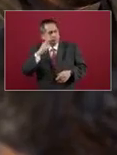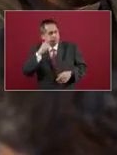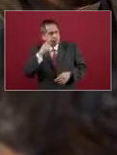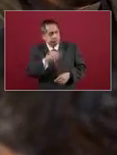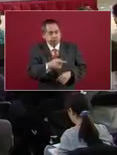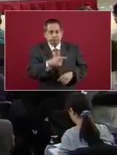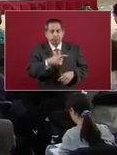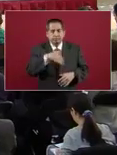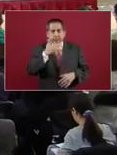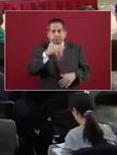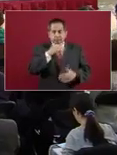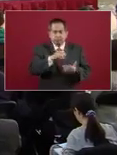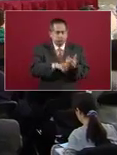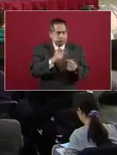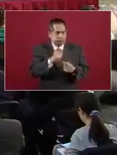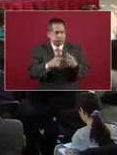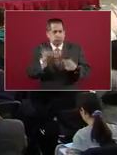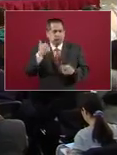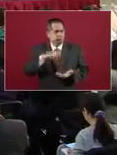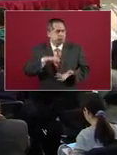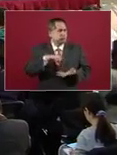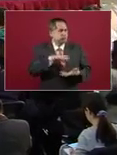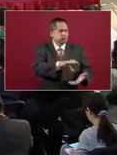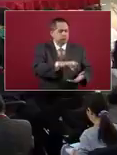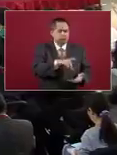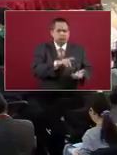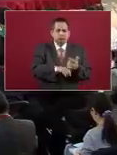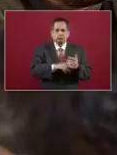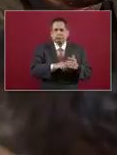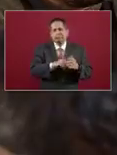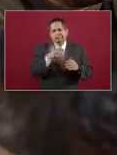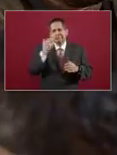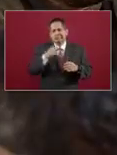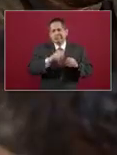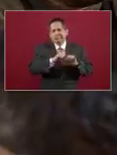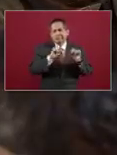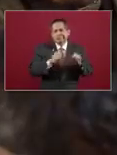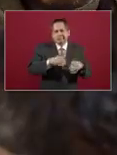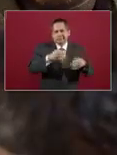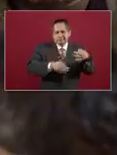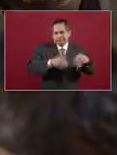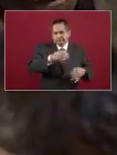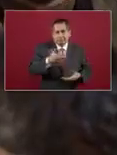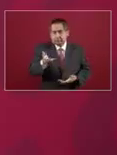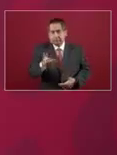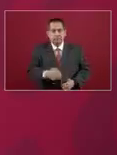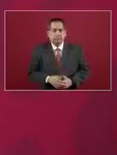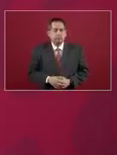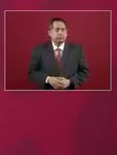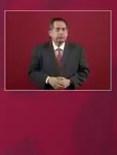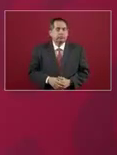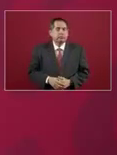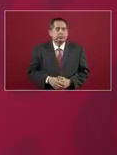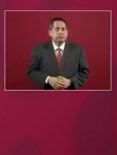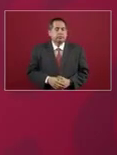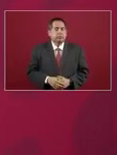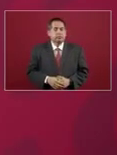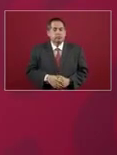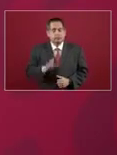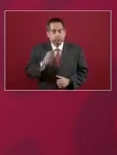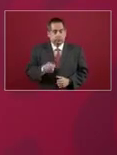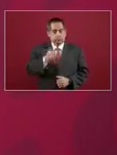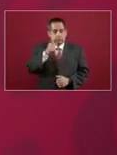corrupción en este dinero que se ejerció para el sistema de justicia penal. Gracias. Mire, acerca de lo primero, sí me